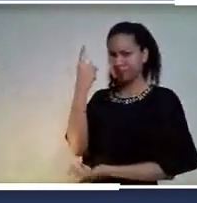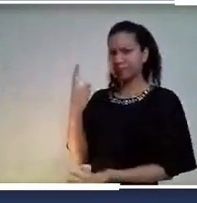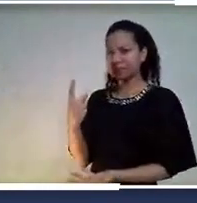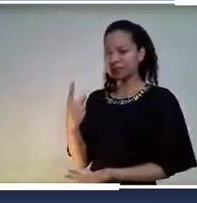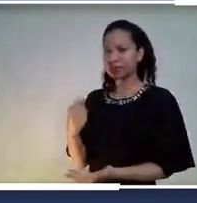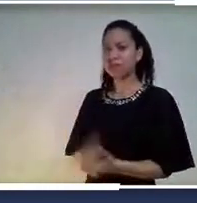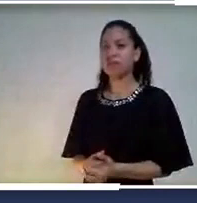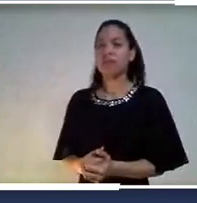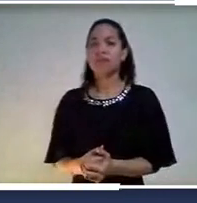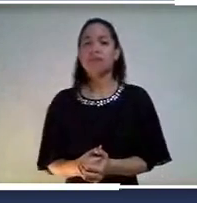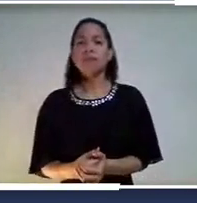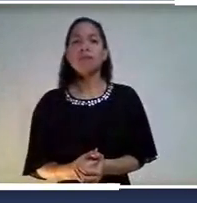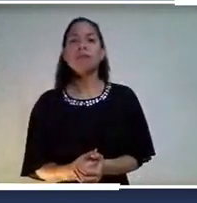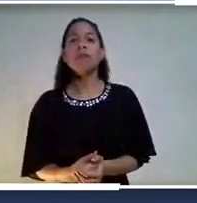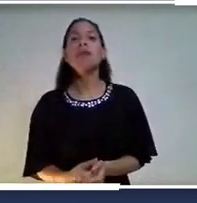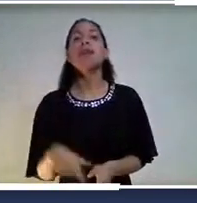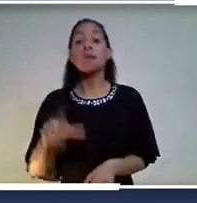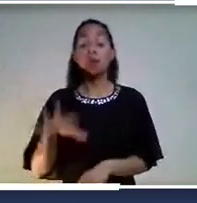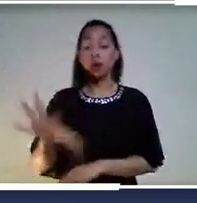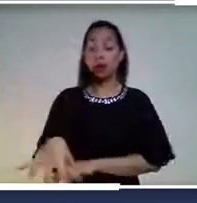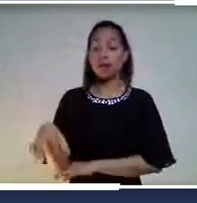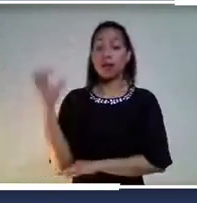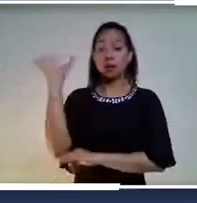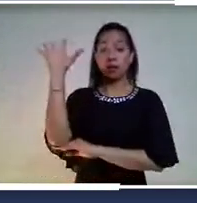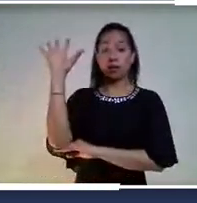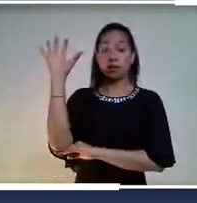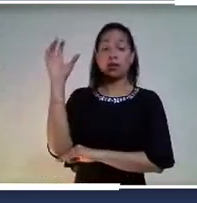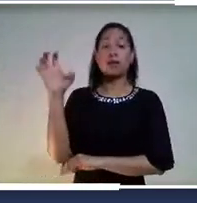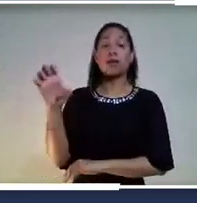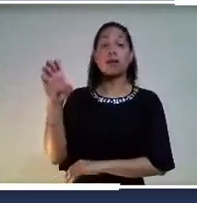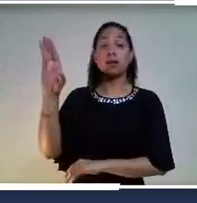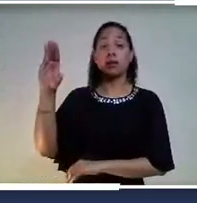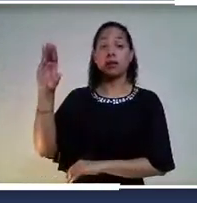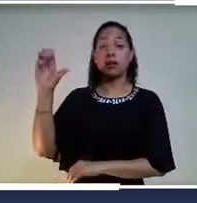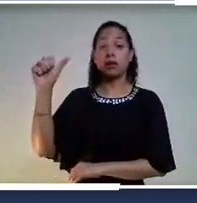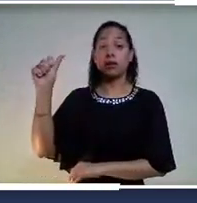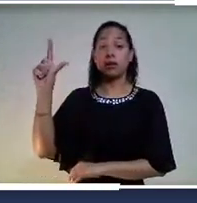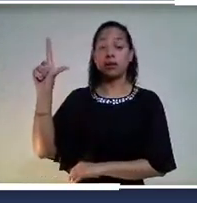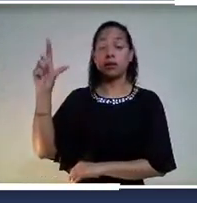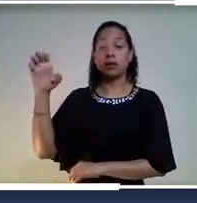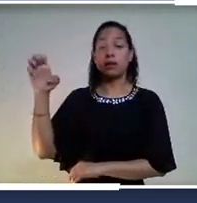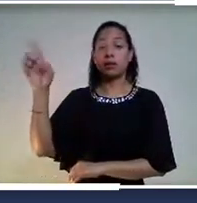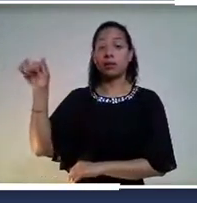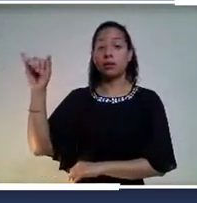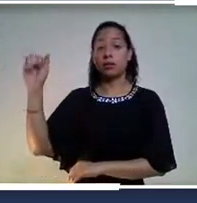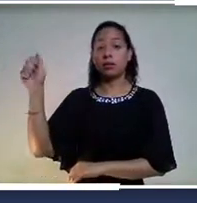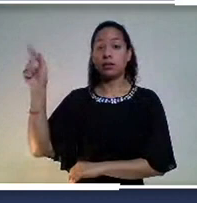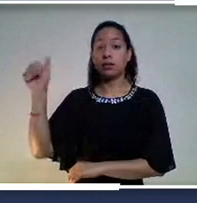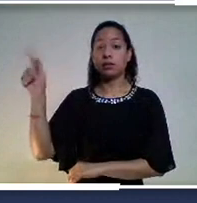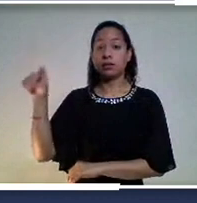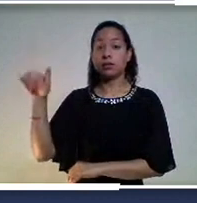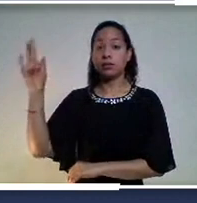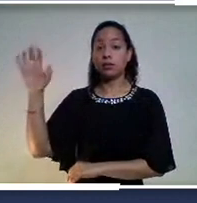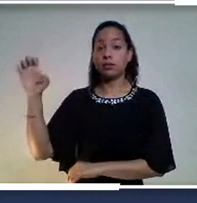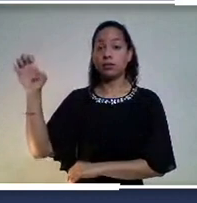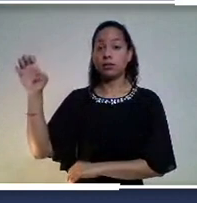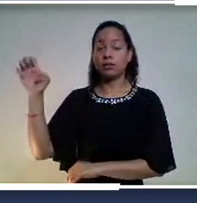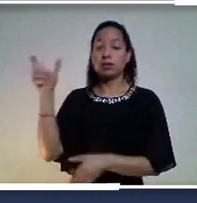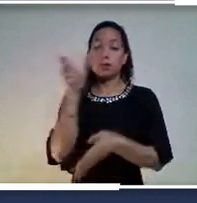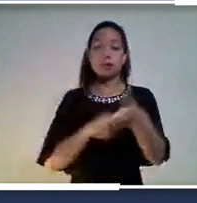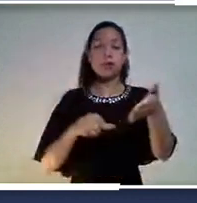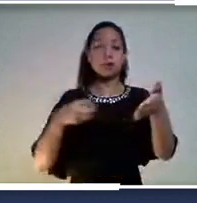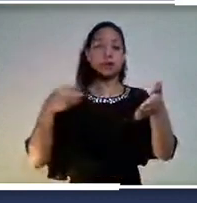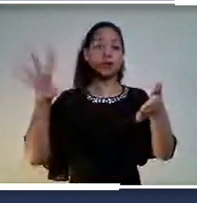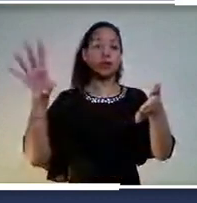como era y el espíritu vuelva a dios que lo dio ahora como regresa adiós pensando